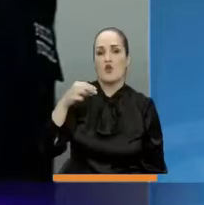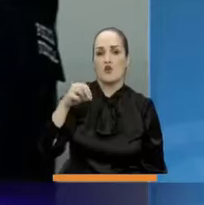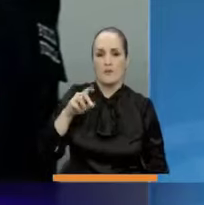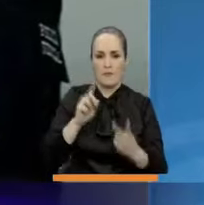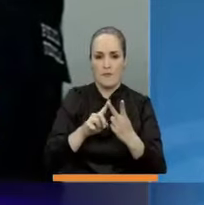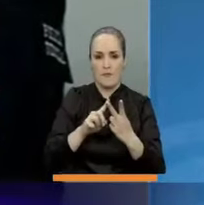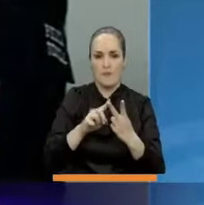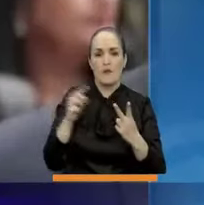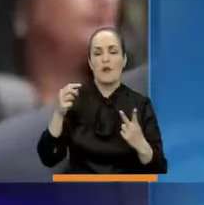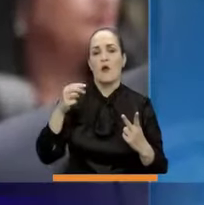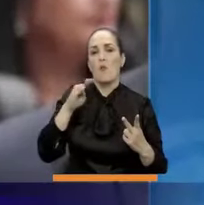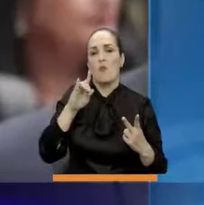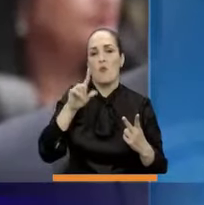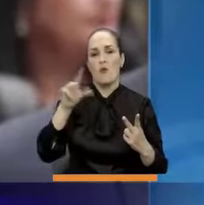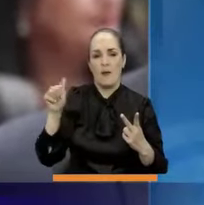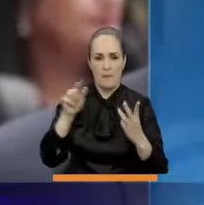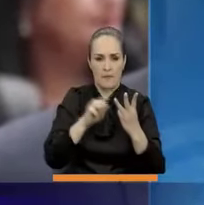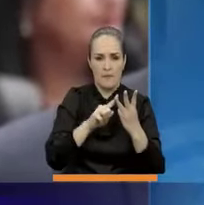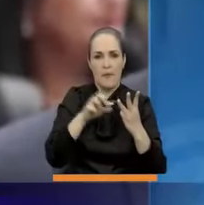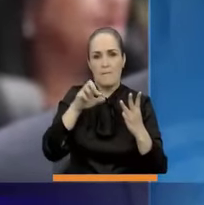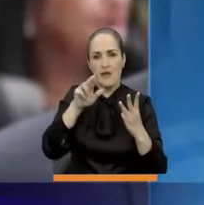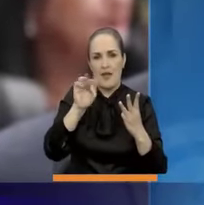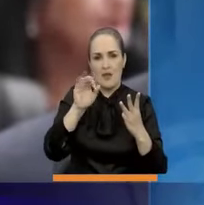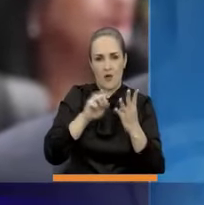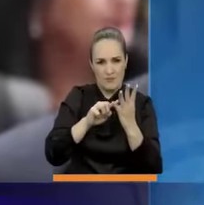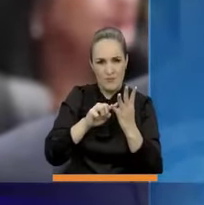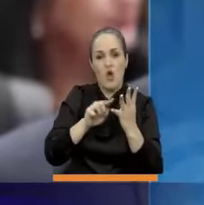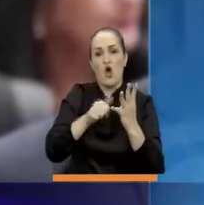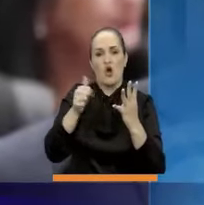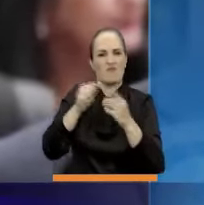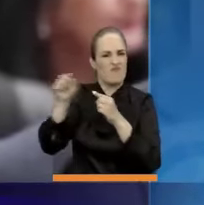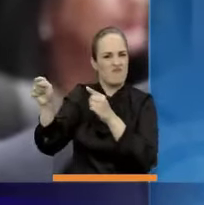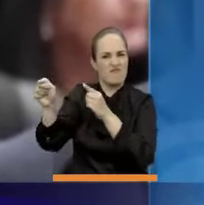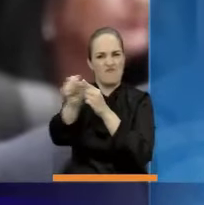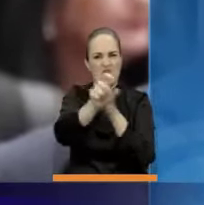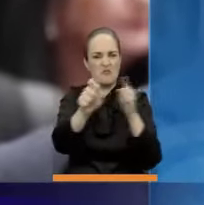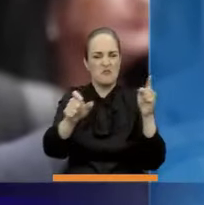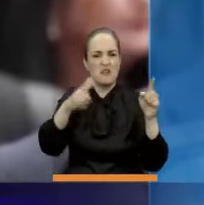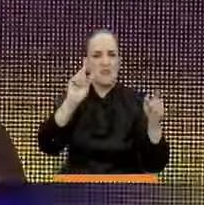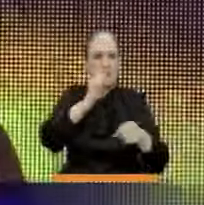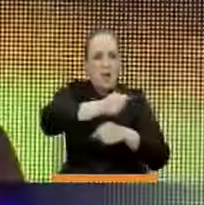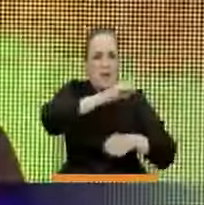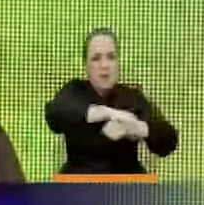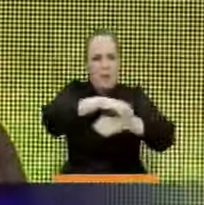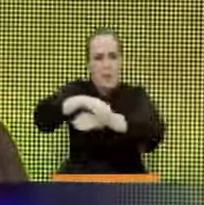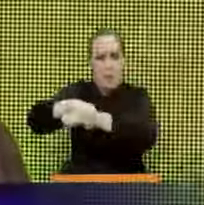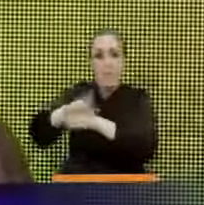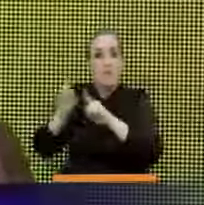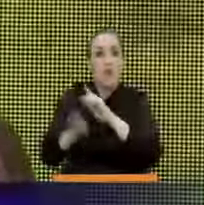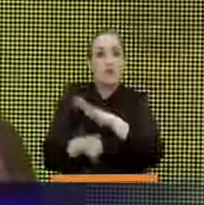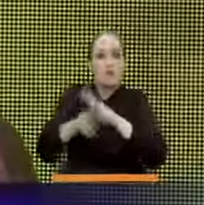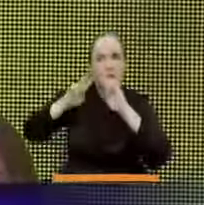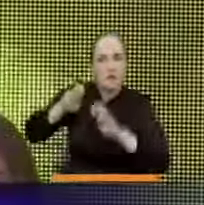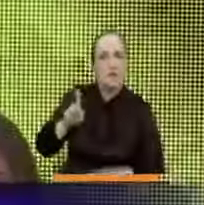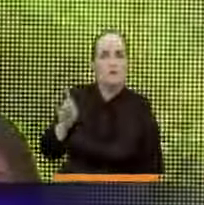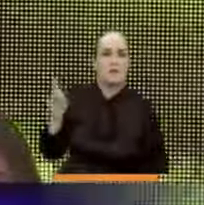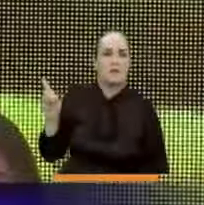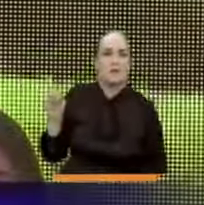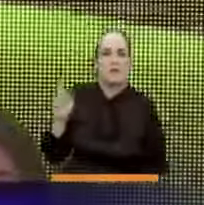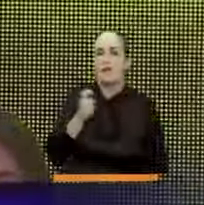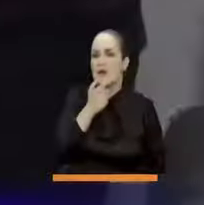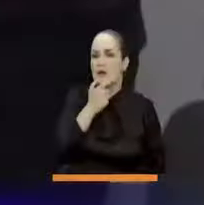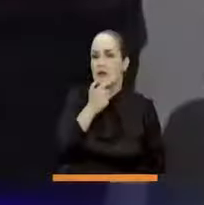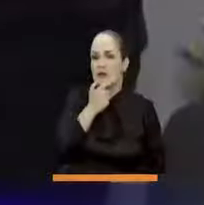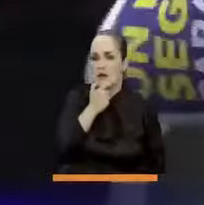Otto Nicolás Bula, Roberto Prieto y otros altos exfuncionarios. Mientras que en etapa de acusación continúa el proceso en contra de Óscar